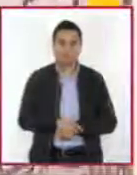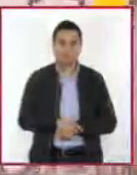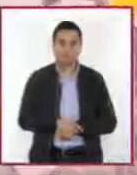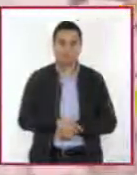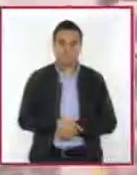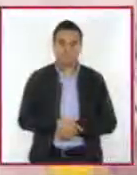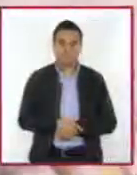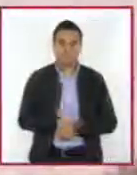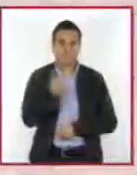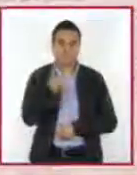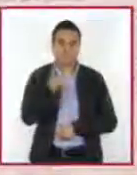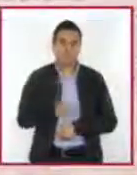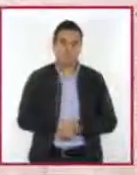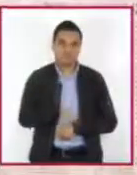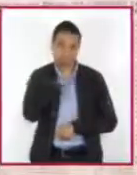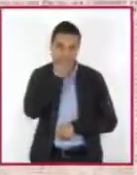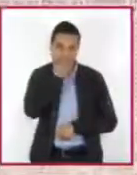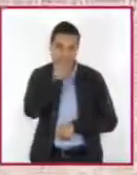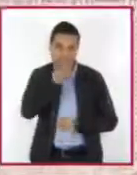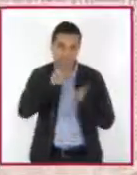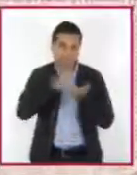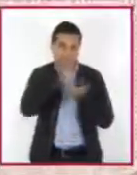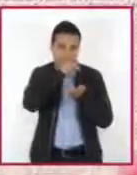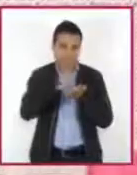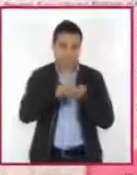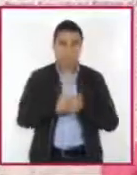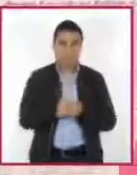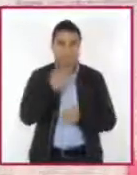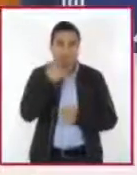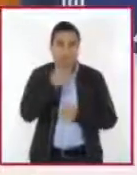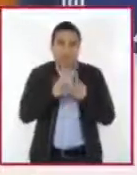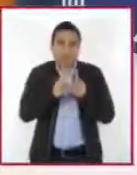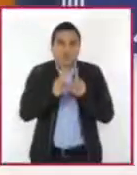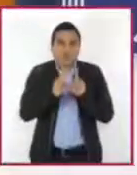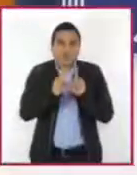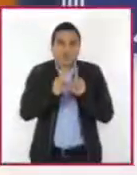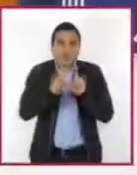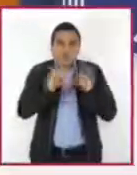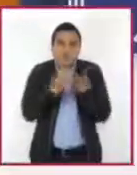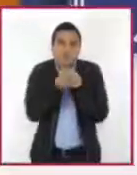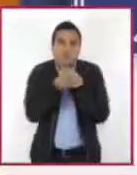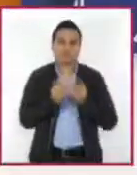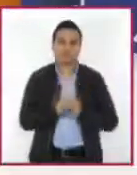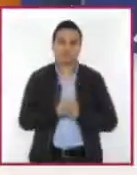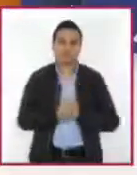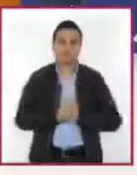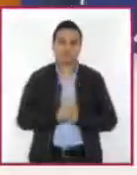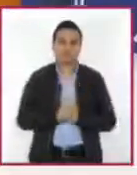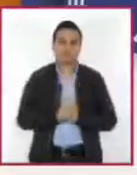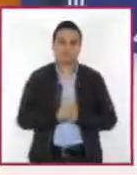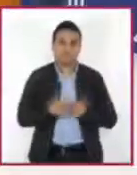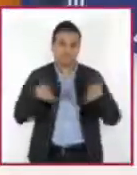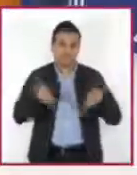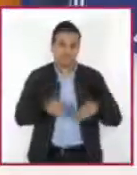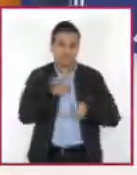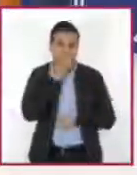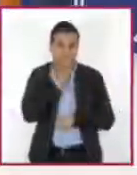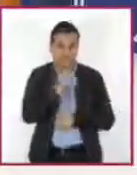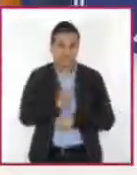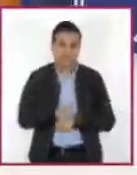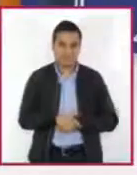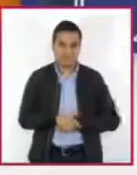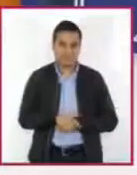Vuelven a empatar. Si no quieren llegar juntos a la meta, yo creo. Pues un empate no estaría mal, ¿no? No, vamos a ganar.